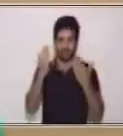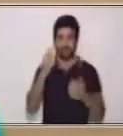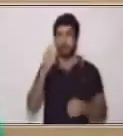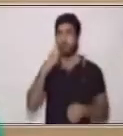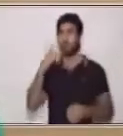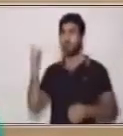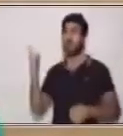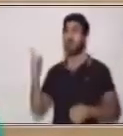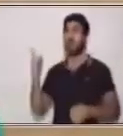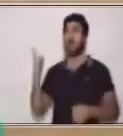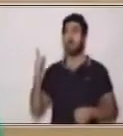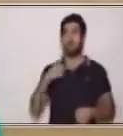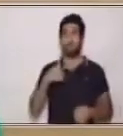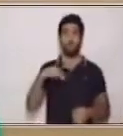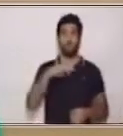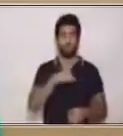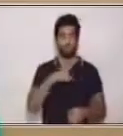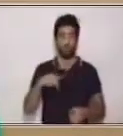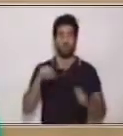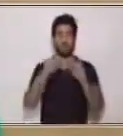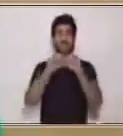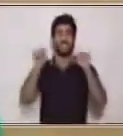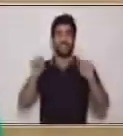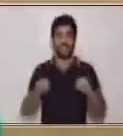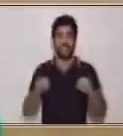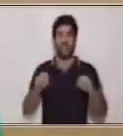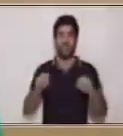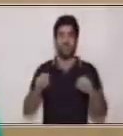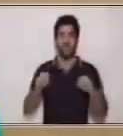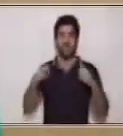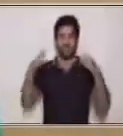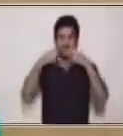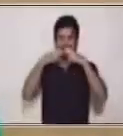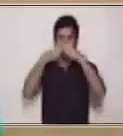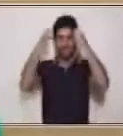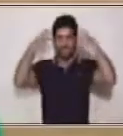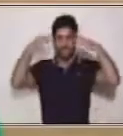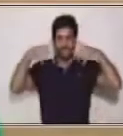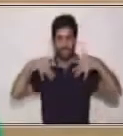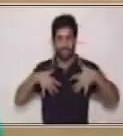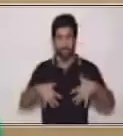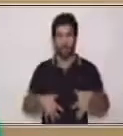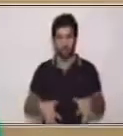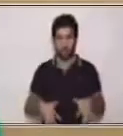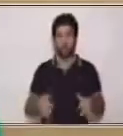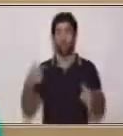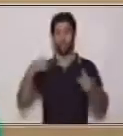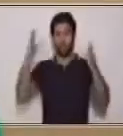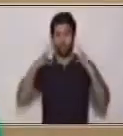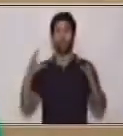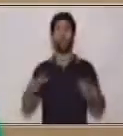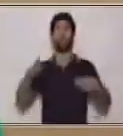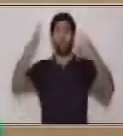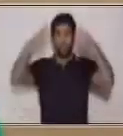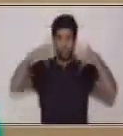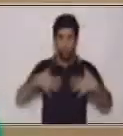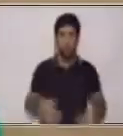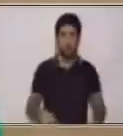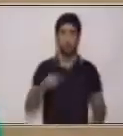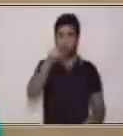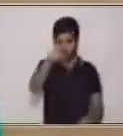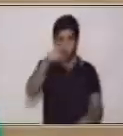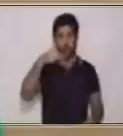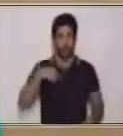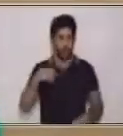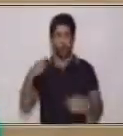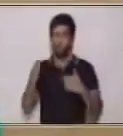Nuestro sistema nervioso, fíjate bien, dice que todos los nervios de nuestro cuerpo, o sea, de nuestro cuerpo, el tuyo, el